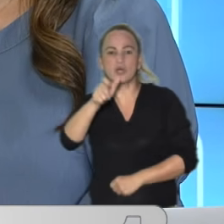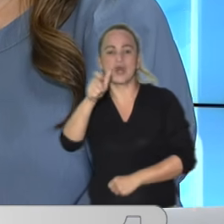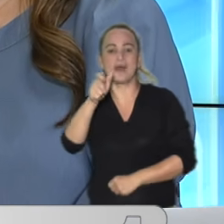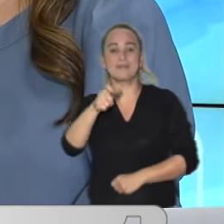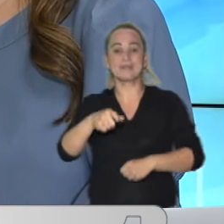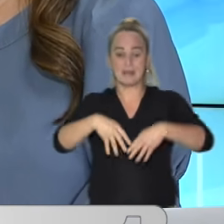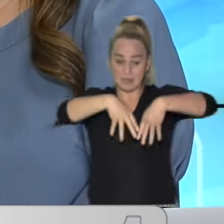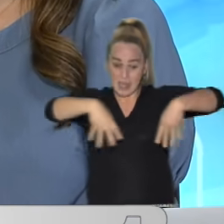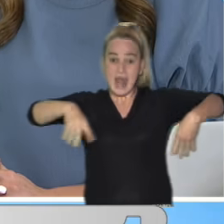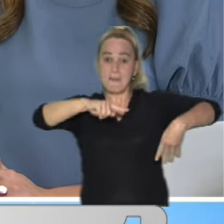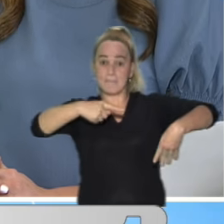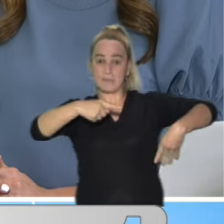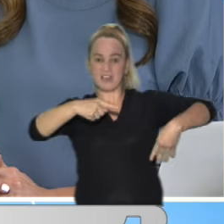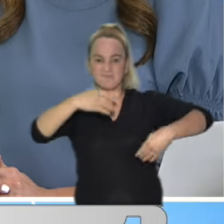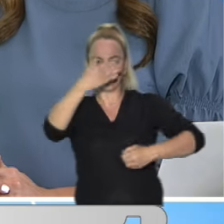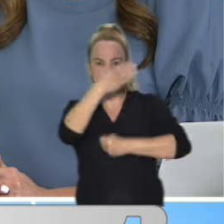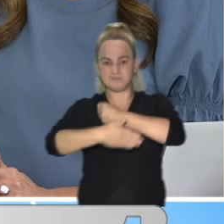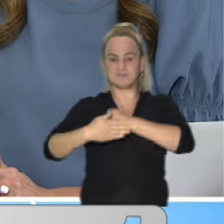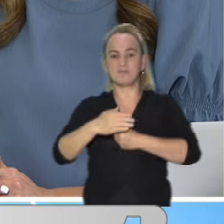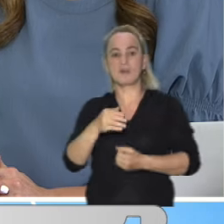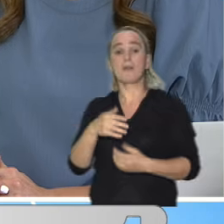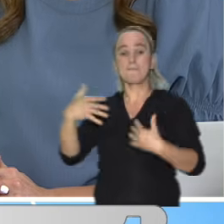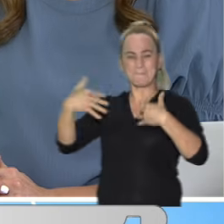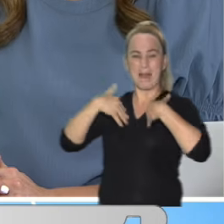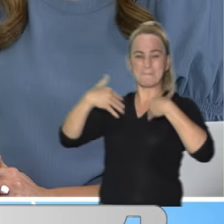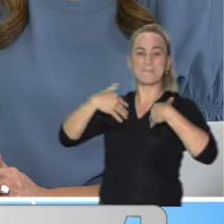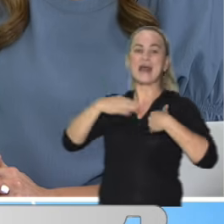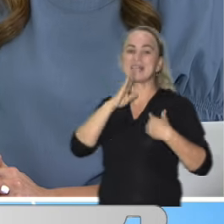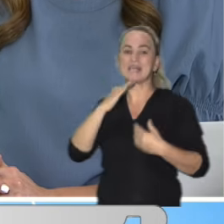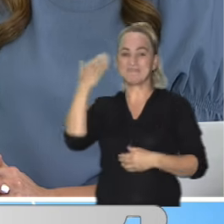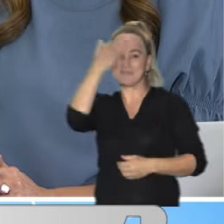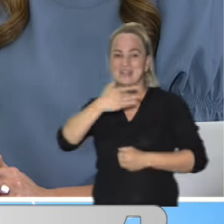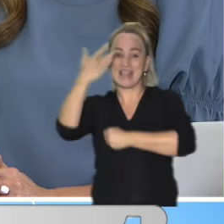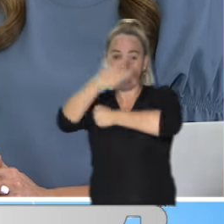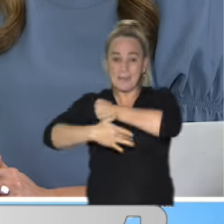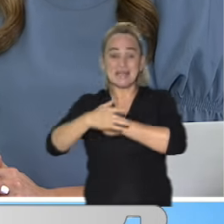primera línea por los ataques a un grupo del ESMAD durante la jornada del paro